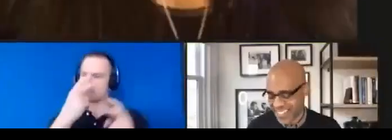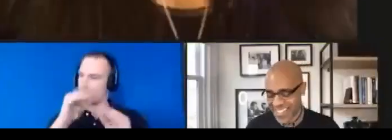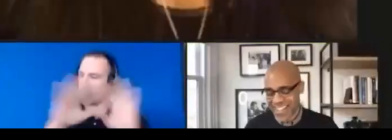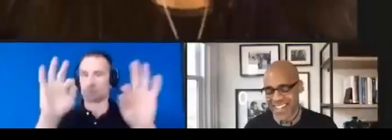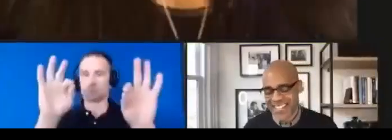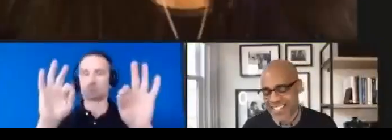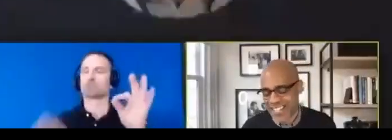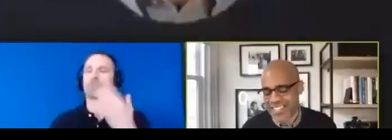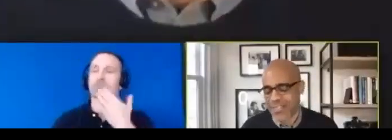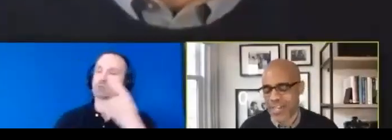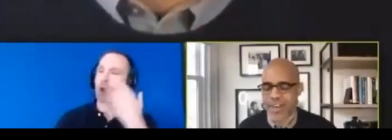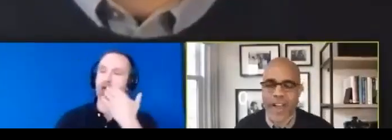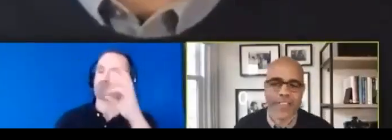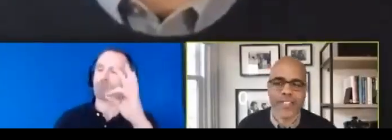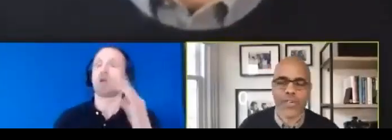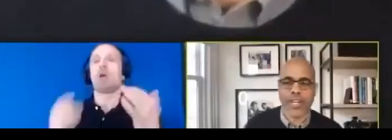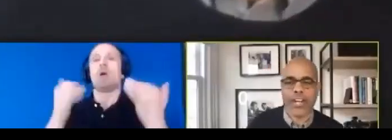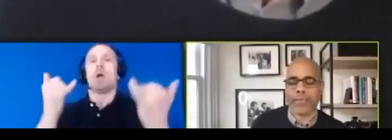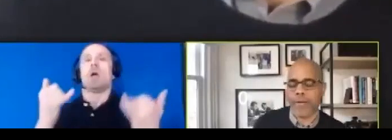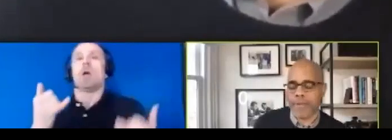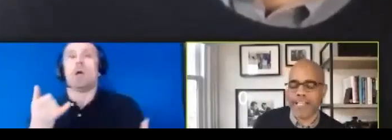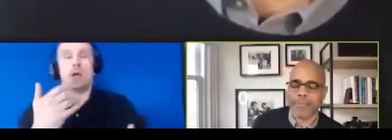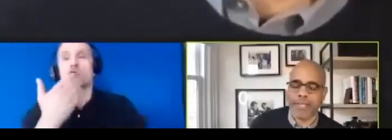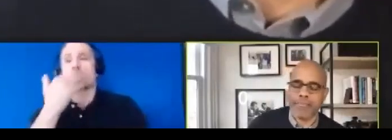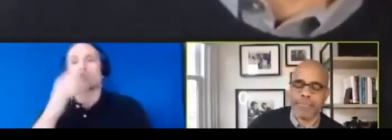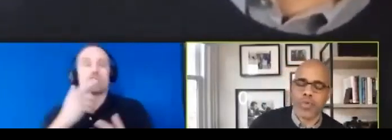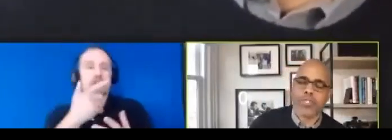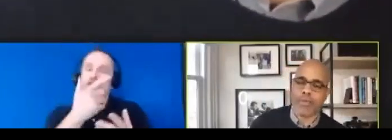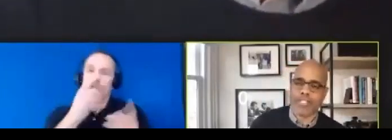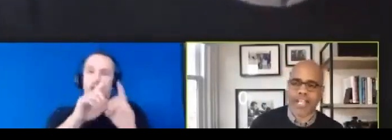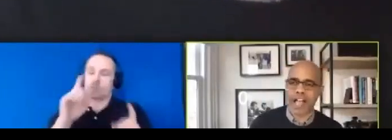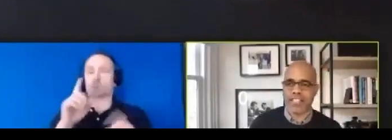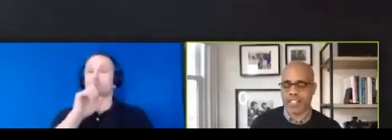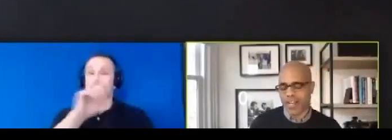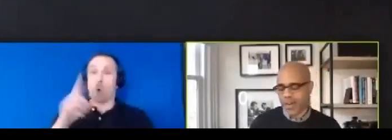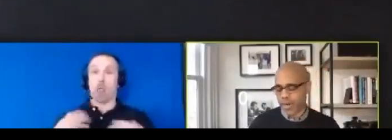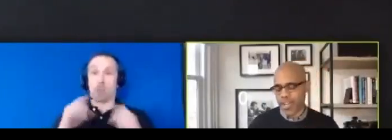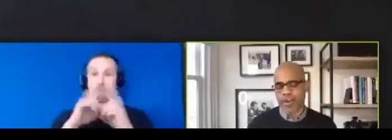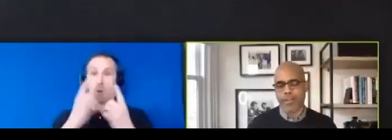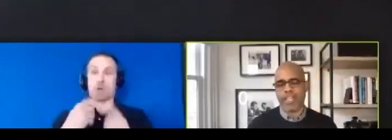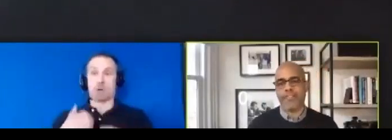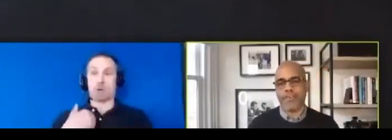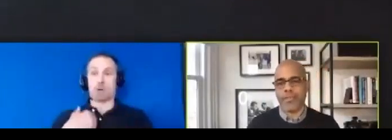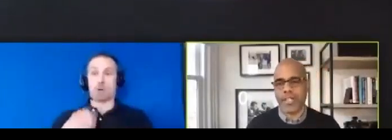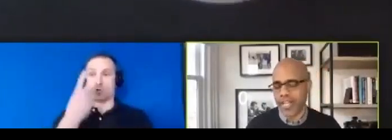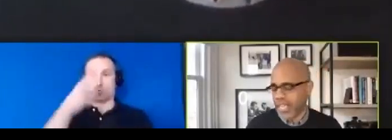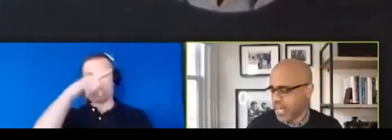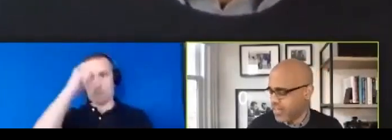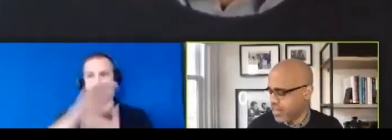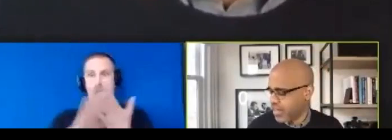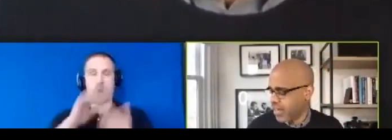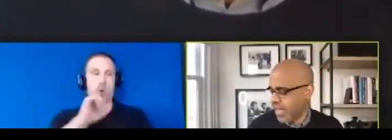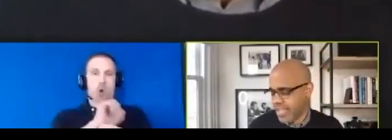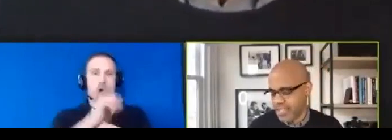continuará con alguna información acerca de la policía nacional sí creo que estoy